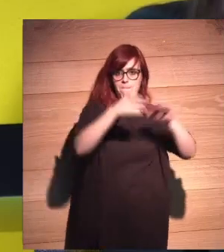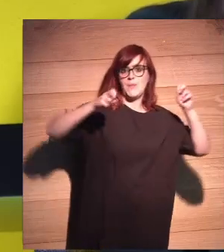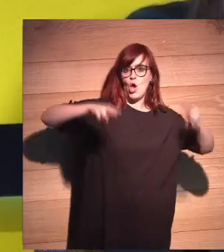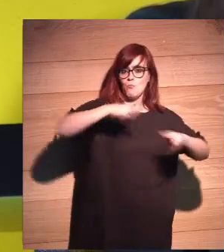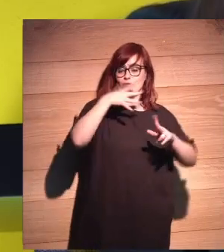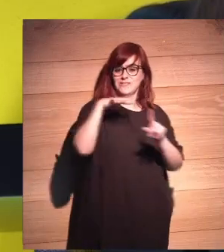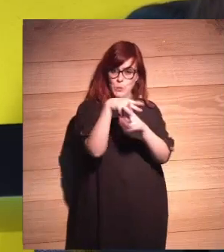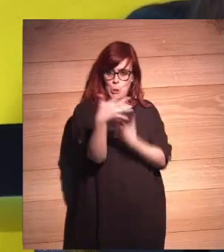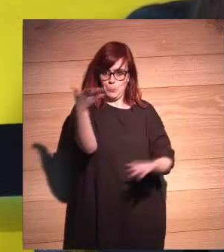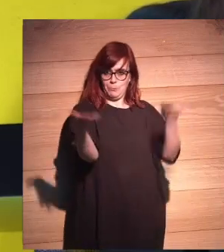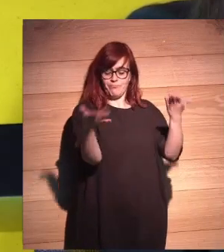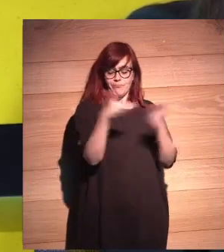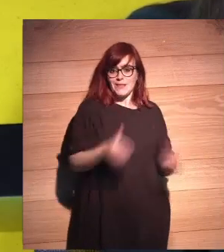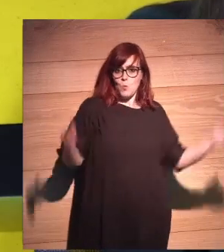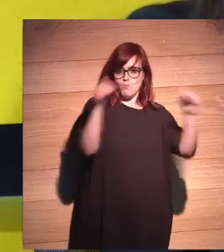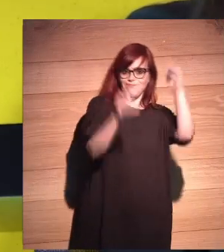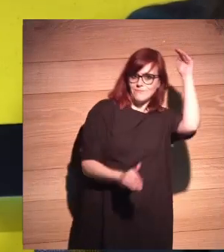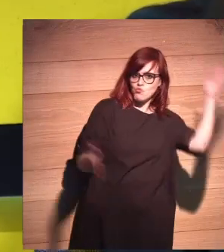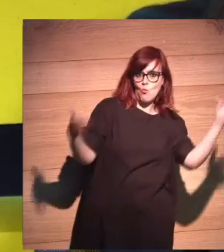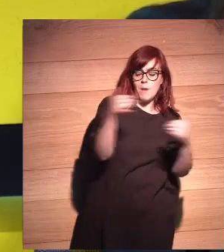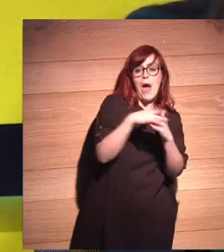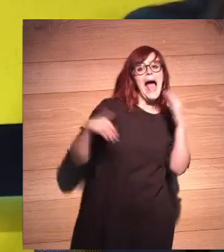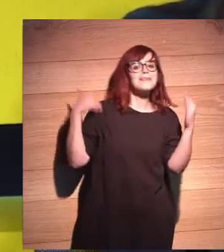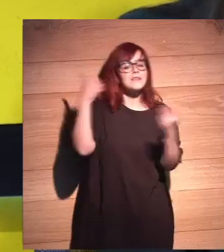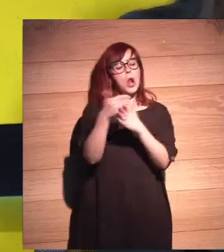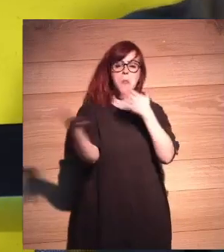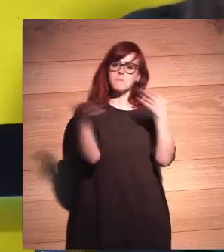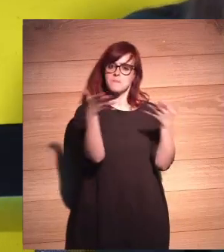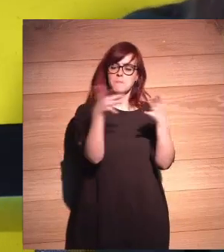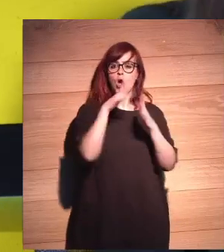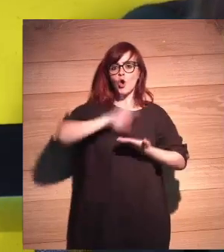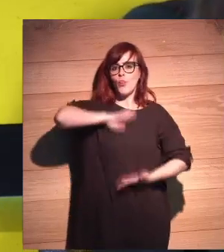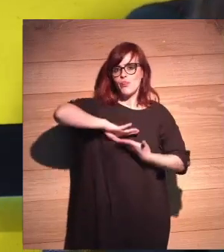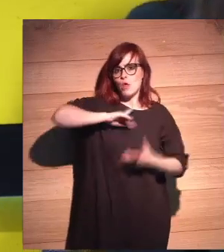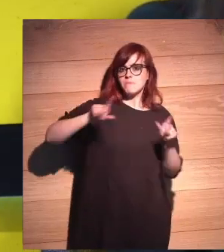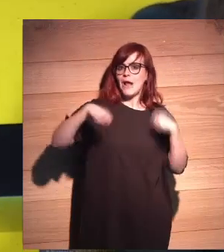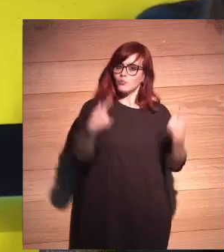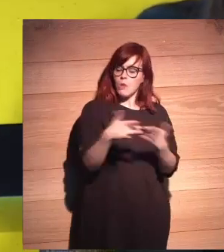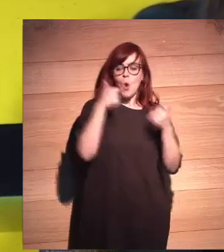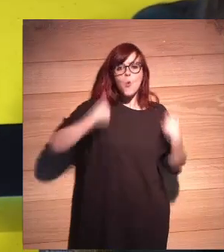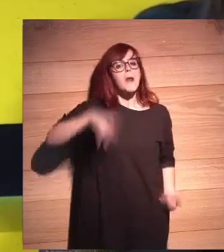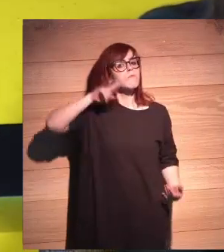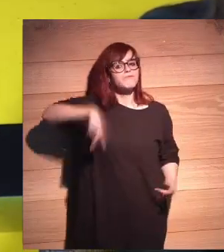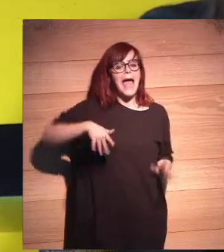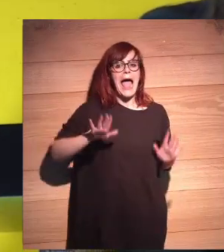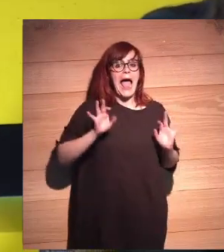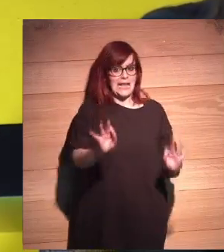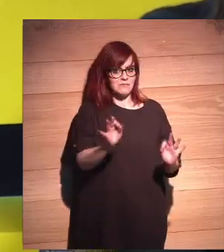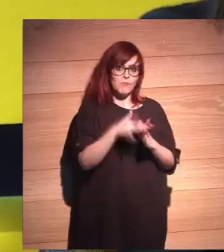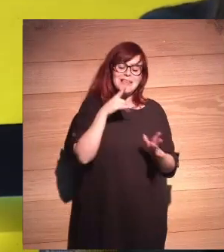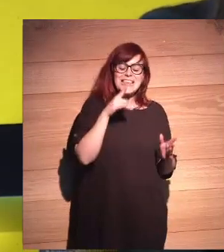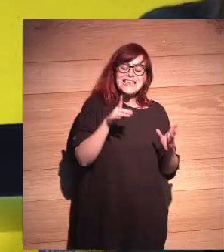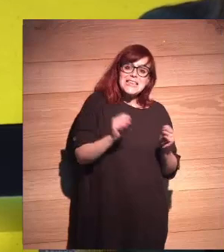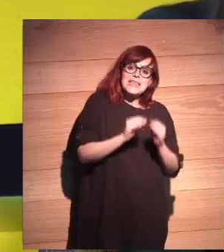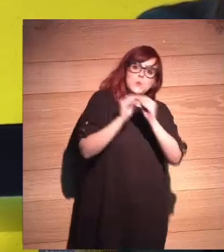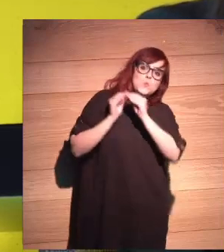la humanidad que hasta ahora ha mantenido una cierta unidad de condición natural. Esos son grandes temas para la filosofía y